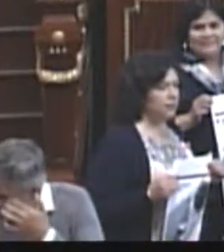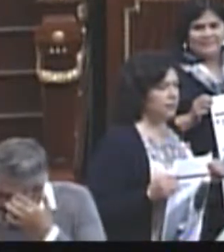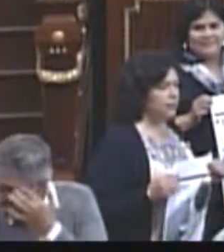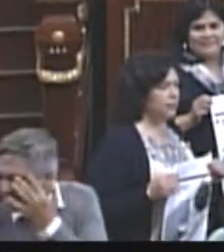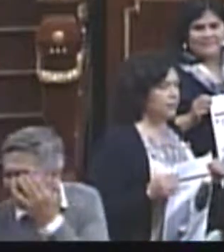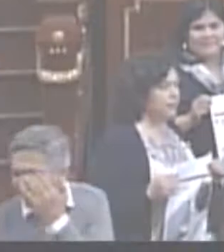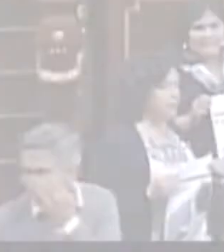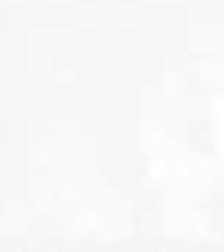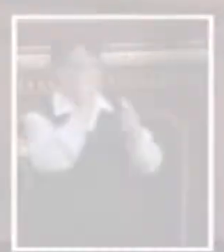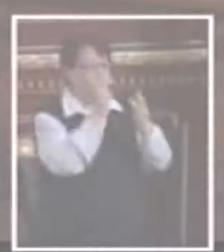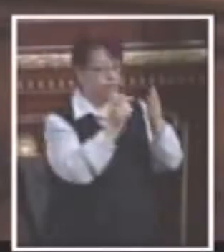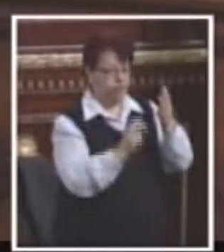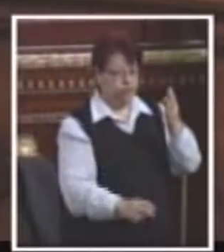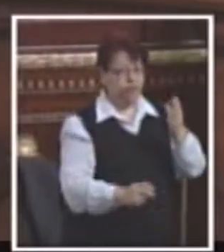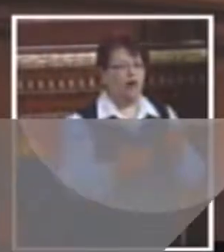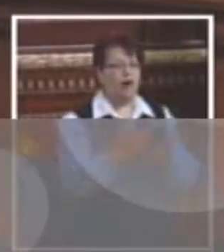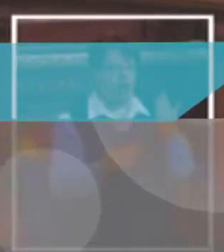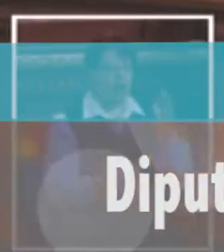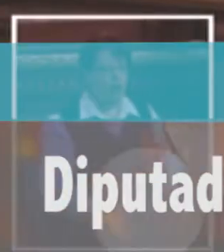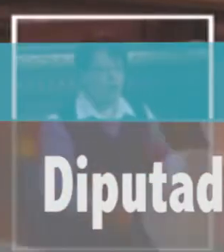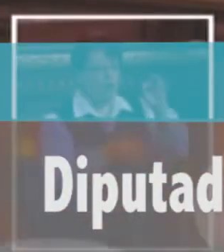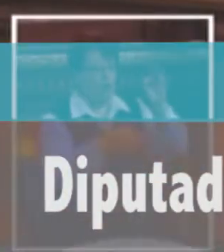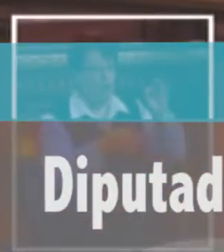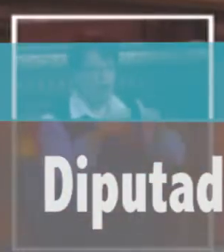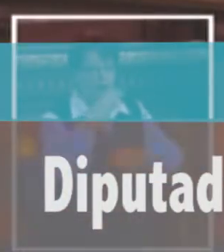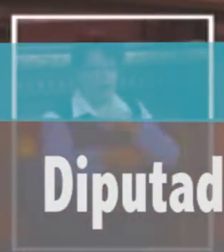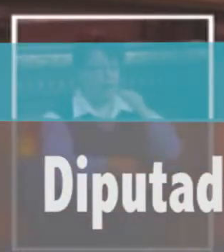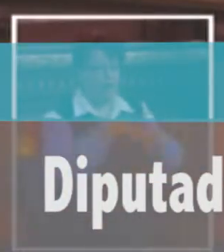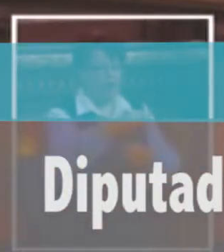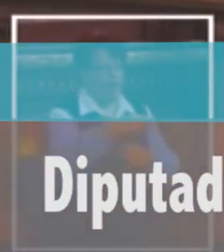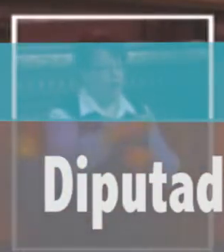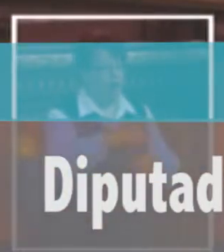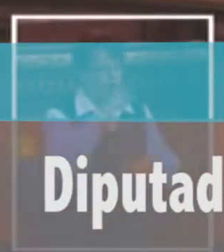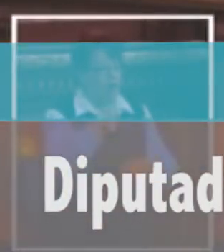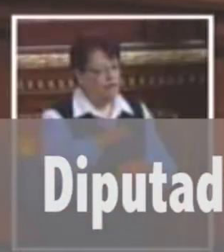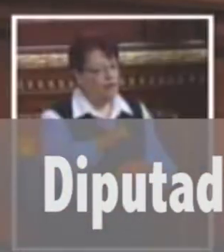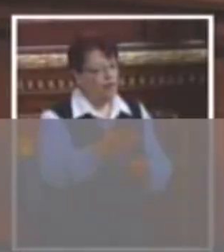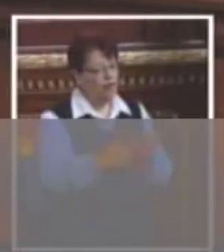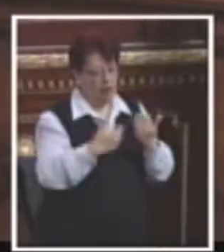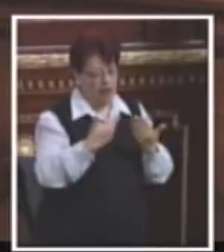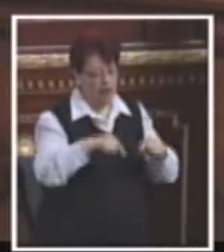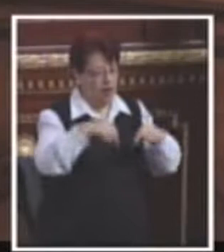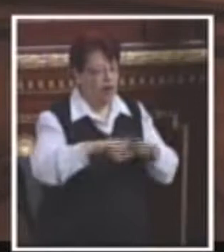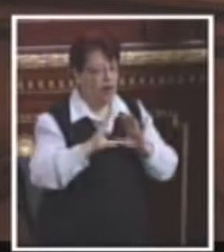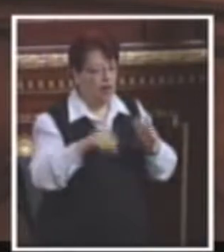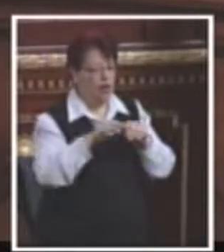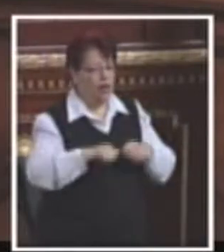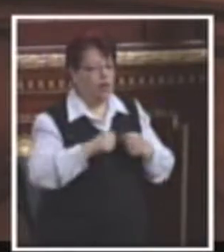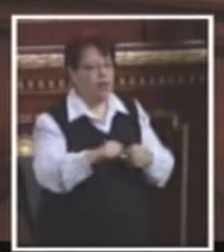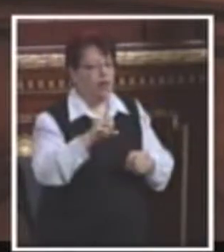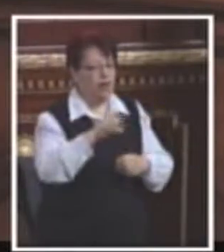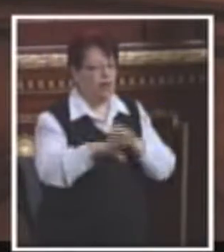vez obtenido el voto, estoy presentando este pronunciamiento a favor de que esta soberanía, en el